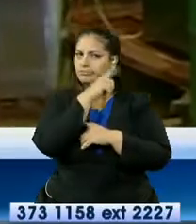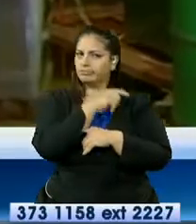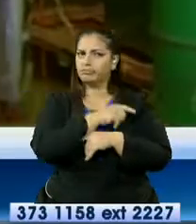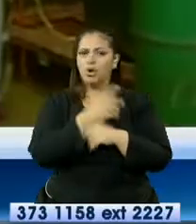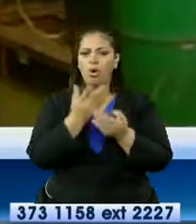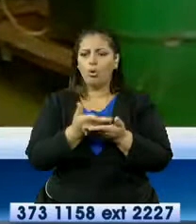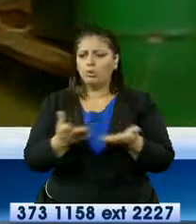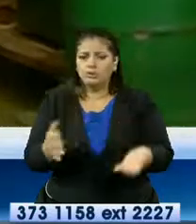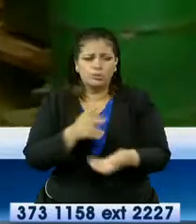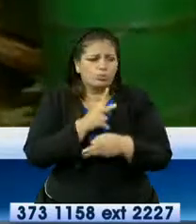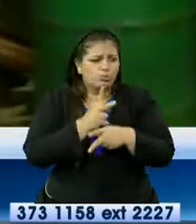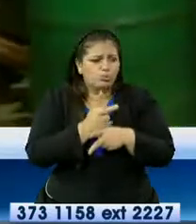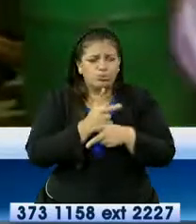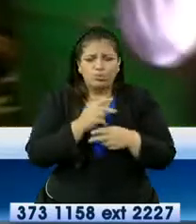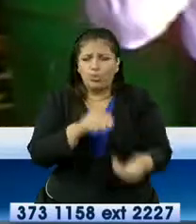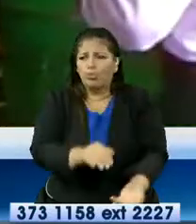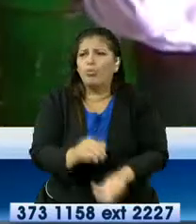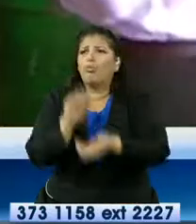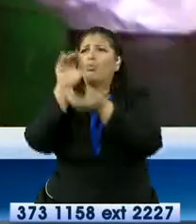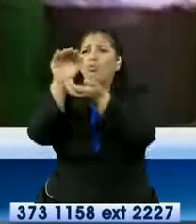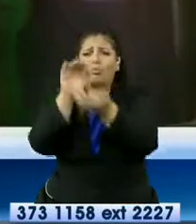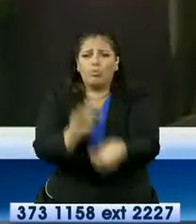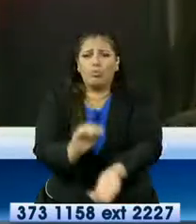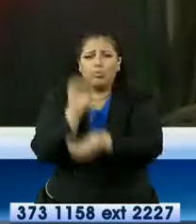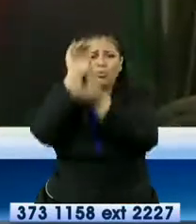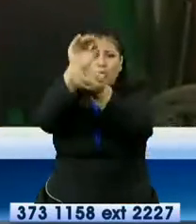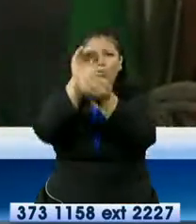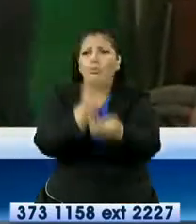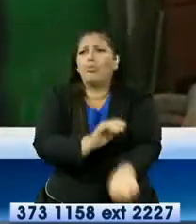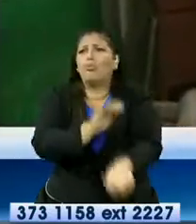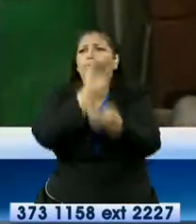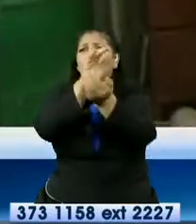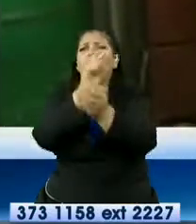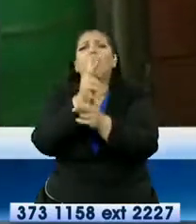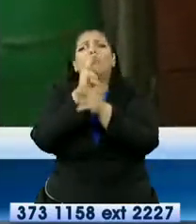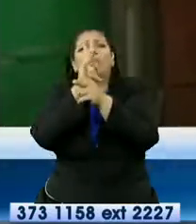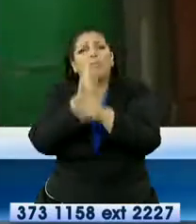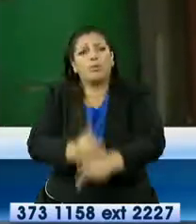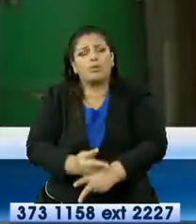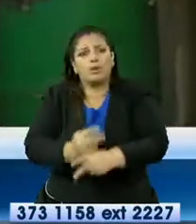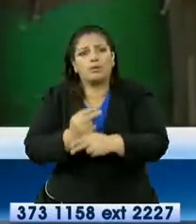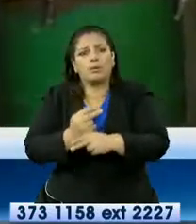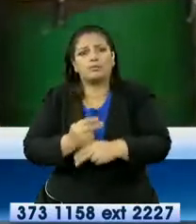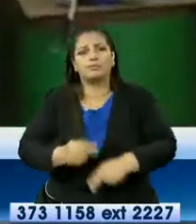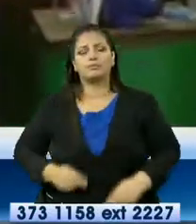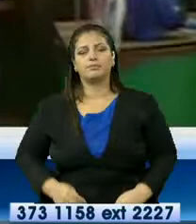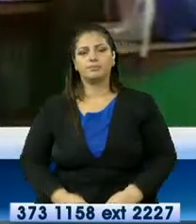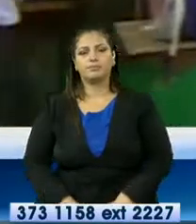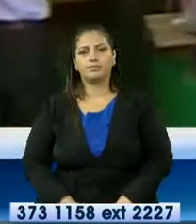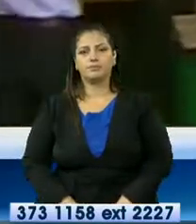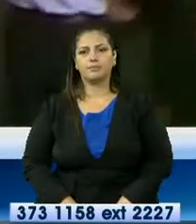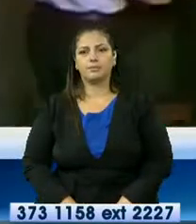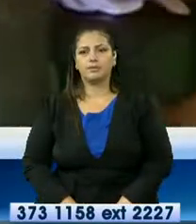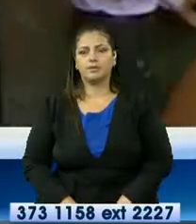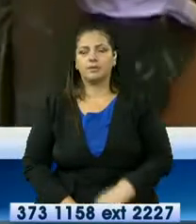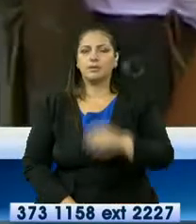deben realizar para evitar que sus cosas, sus pertenencias, queden bajo el agua. Por acá han